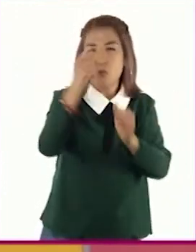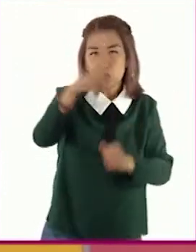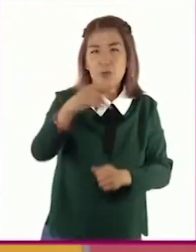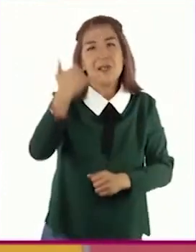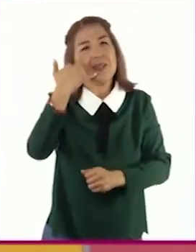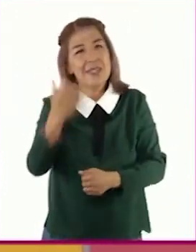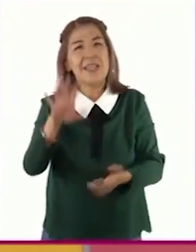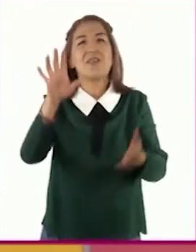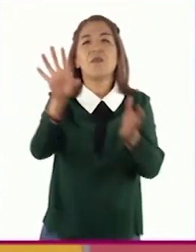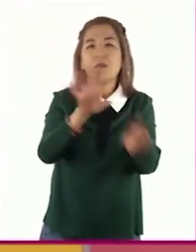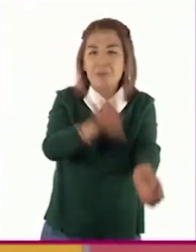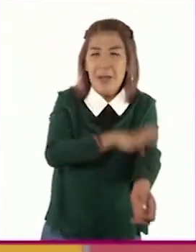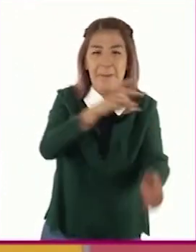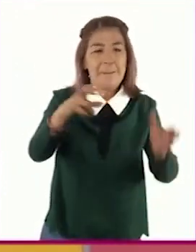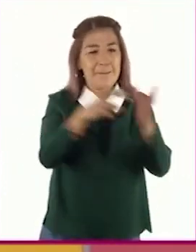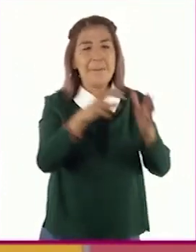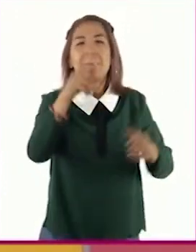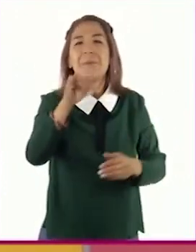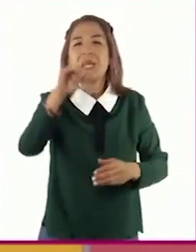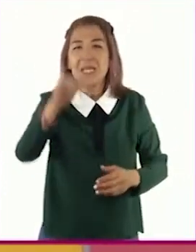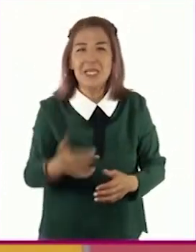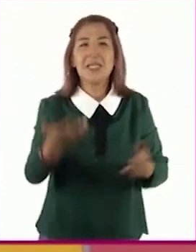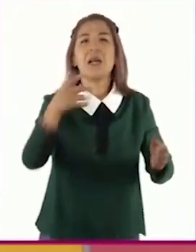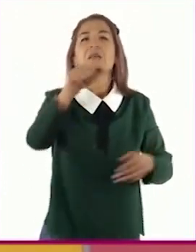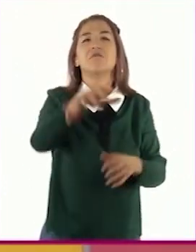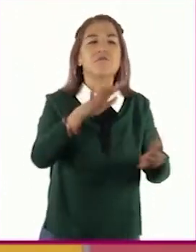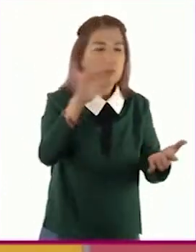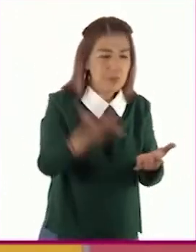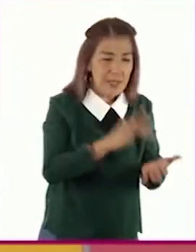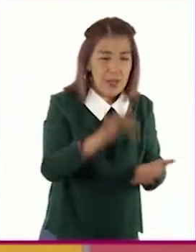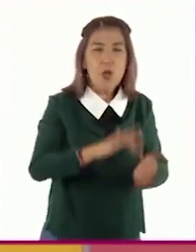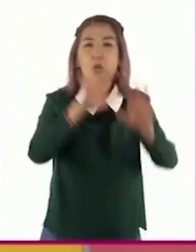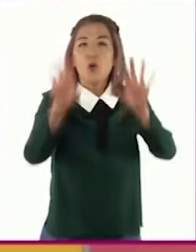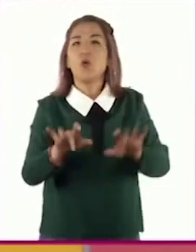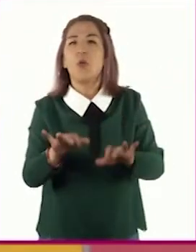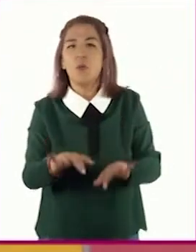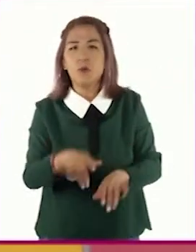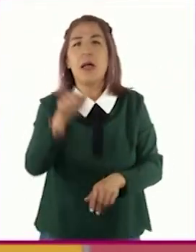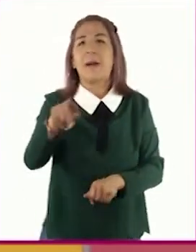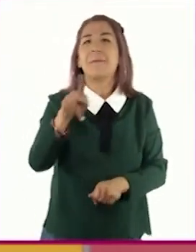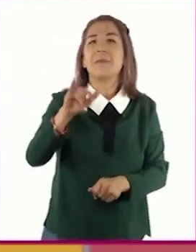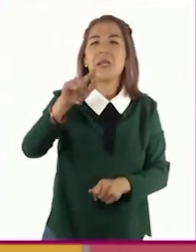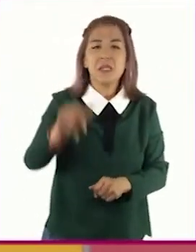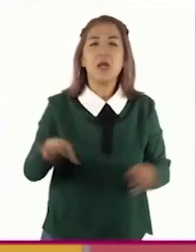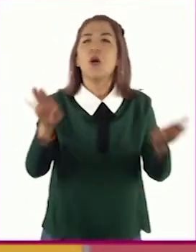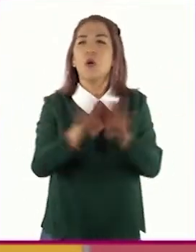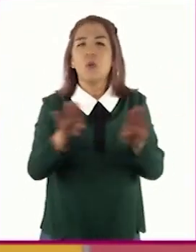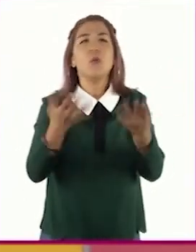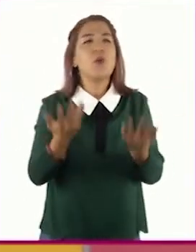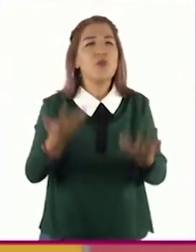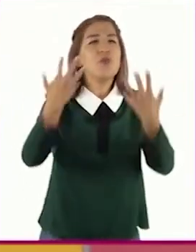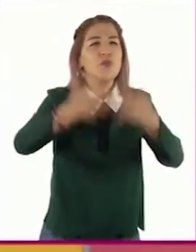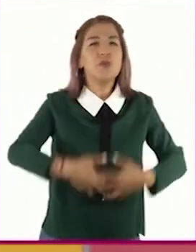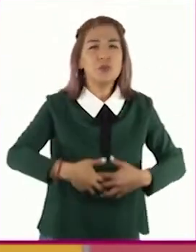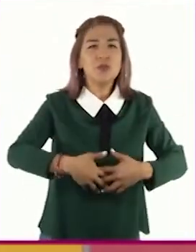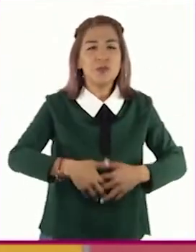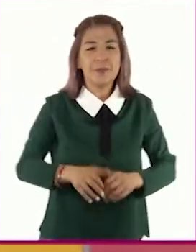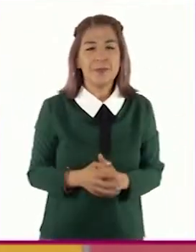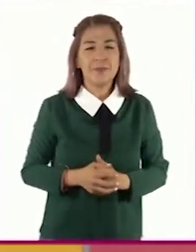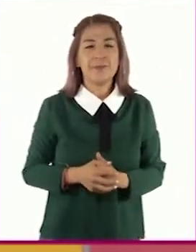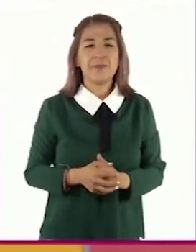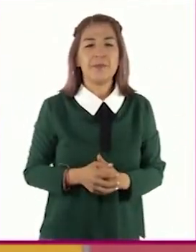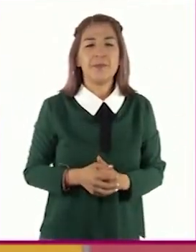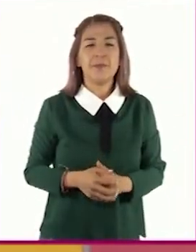como celulares, tabletas, computadoras, etcétera, esos funcionan normalmente,